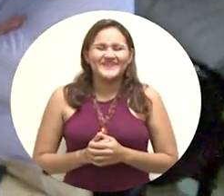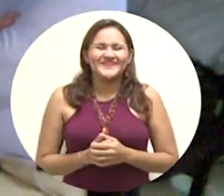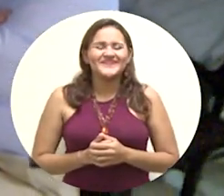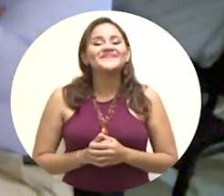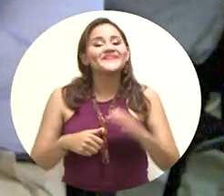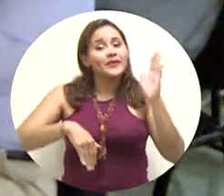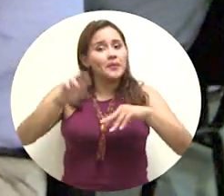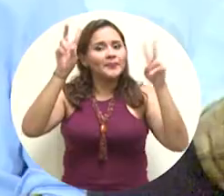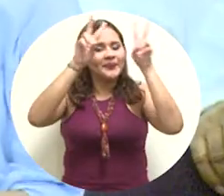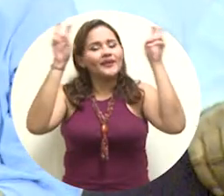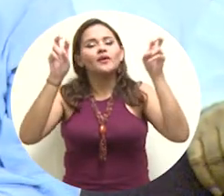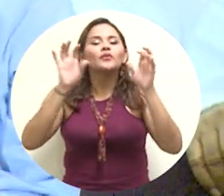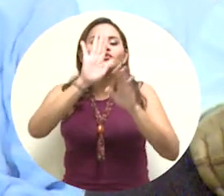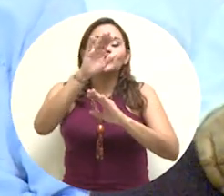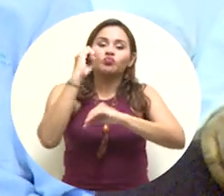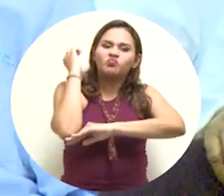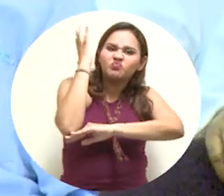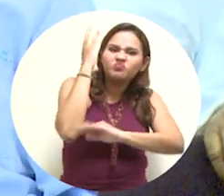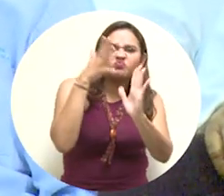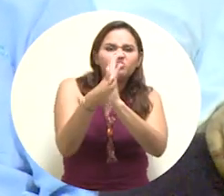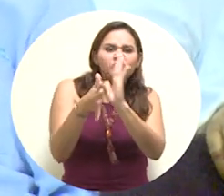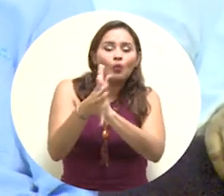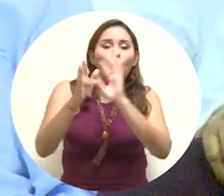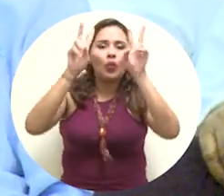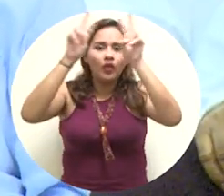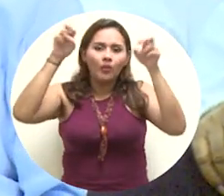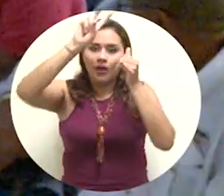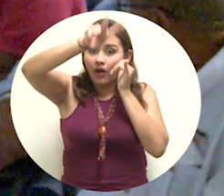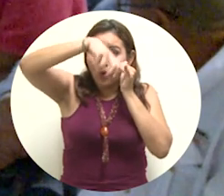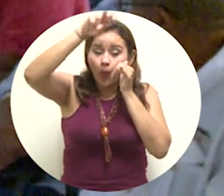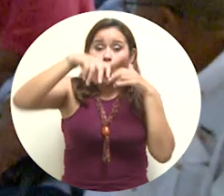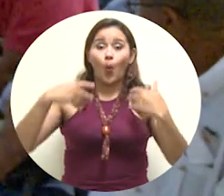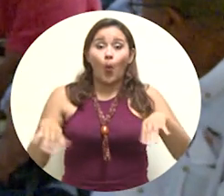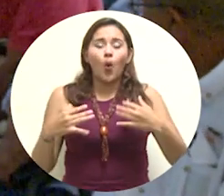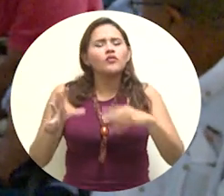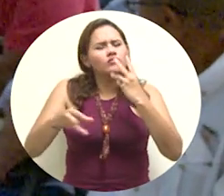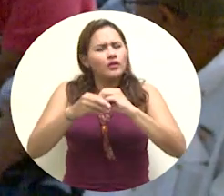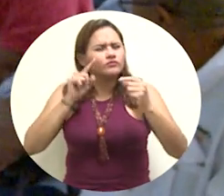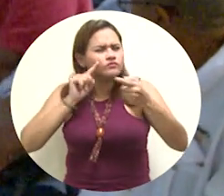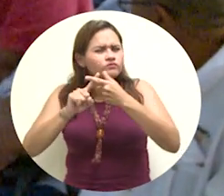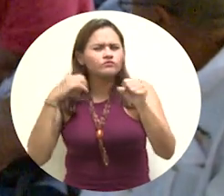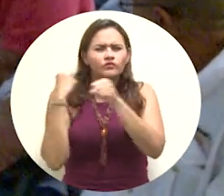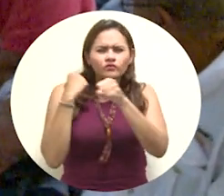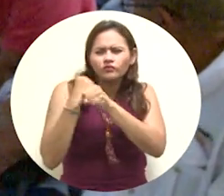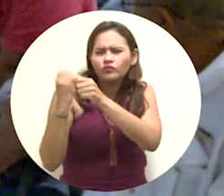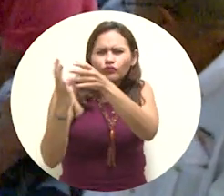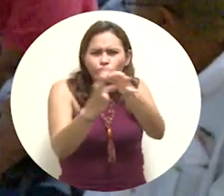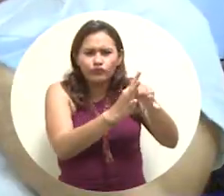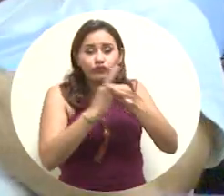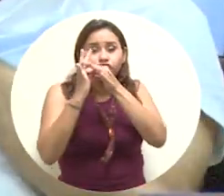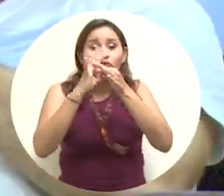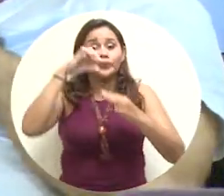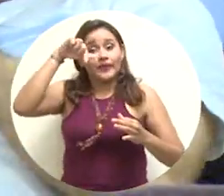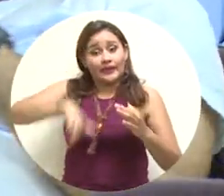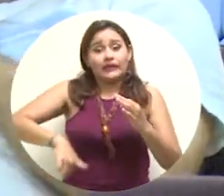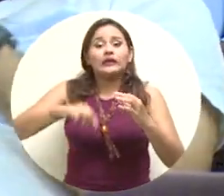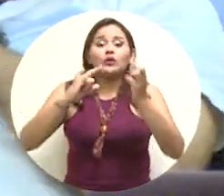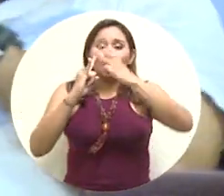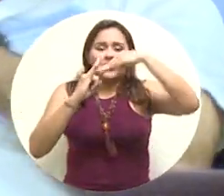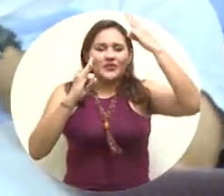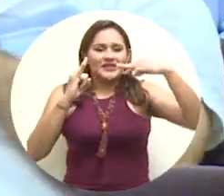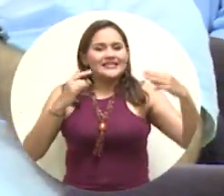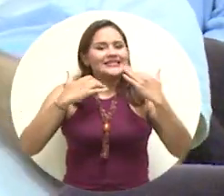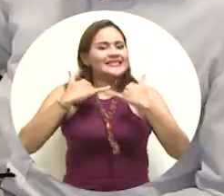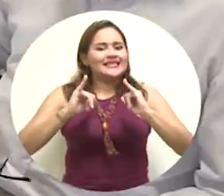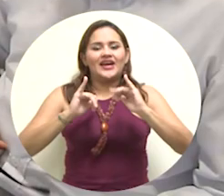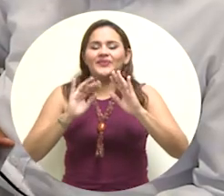de actualidad para los profesionales de la agronomía y la definición de agendas de trabajo conjuntas, esta Casa de Estudios Superiores dio cierre